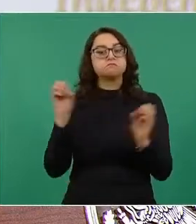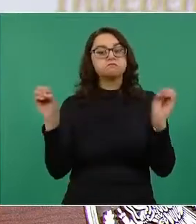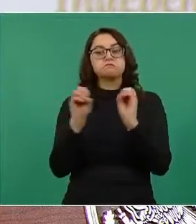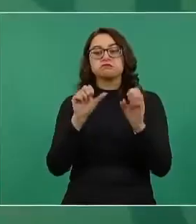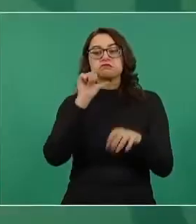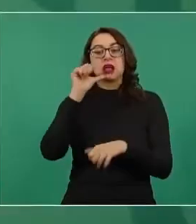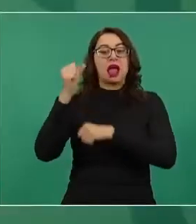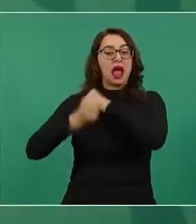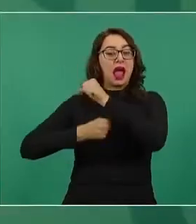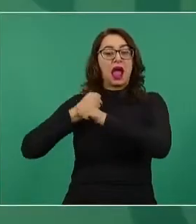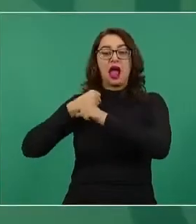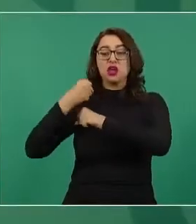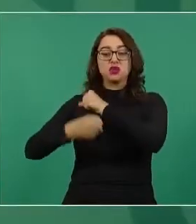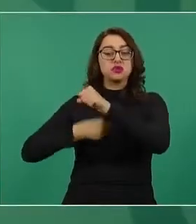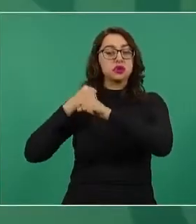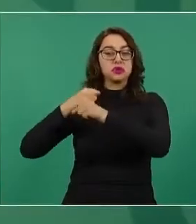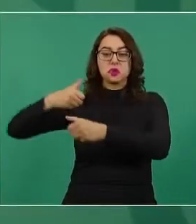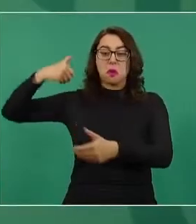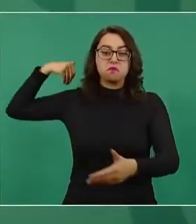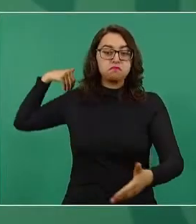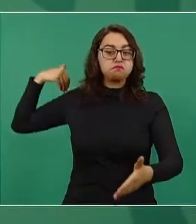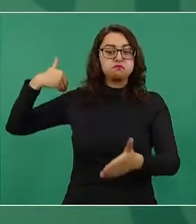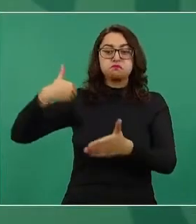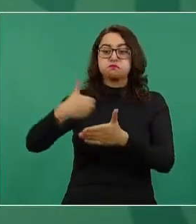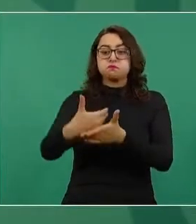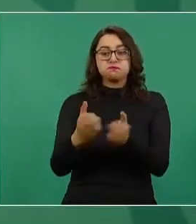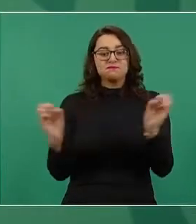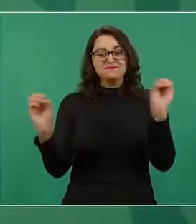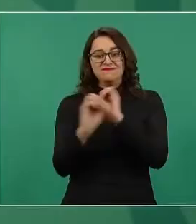más a entregar contratos y concesiones